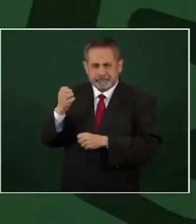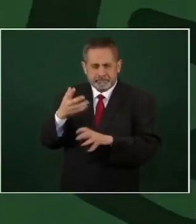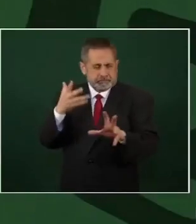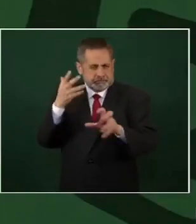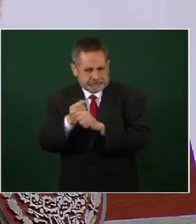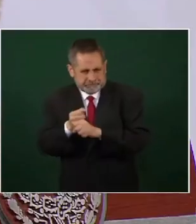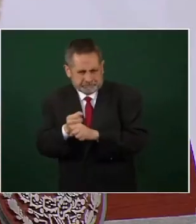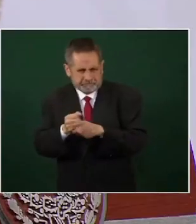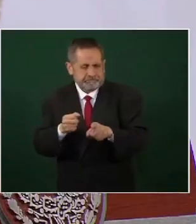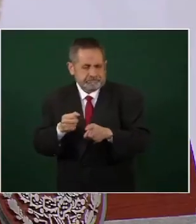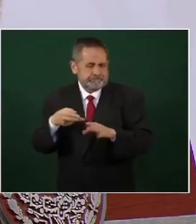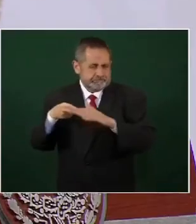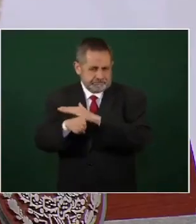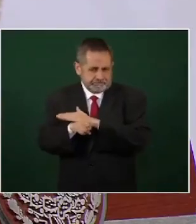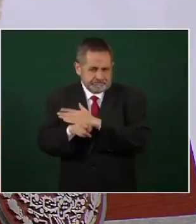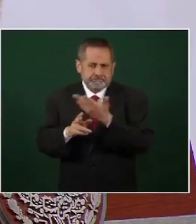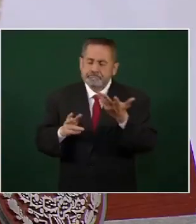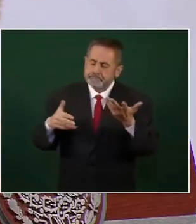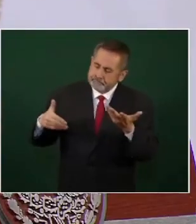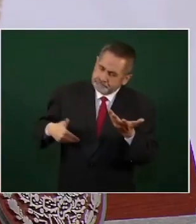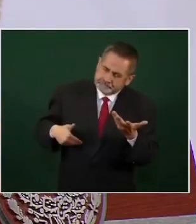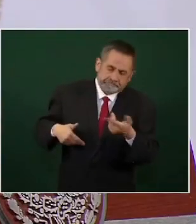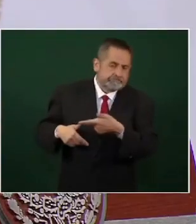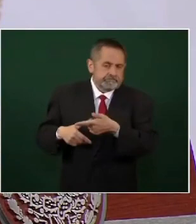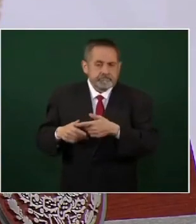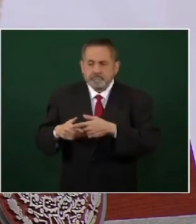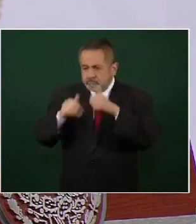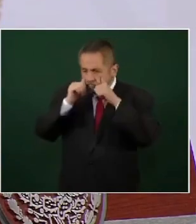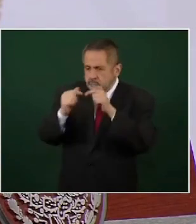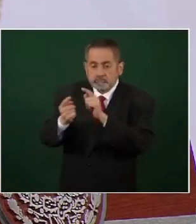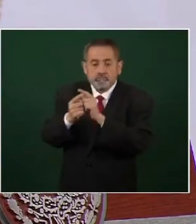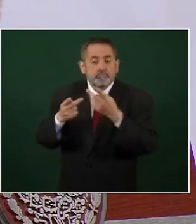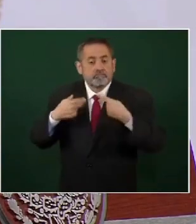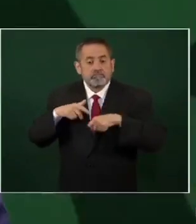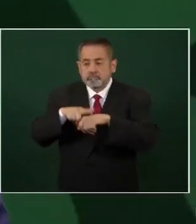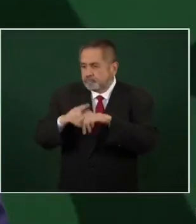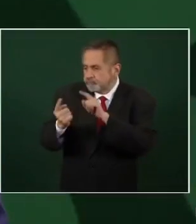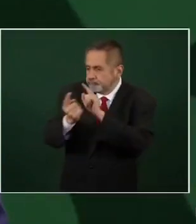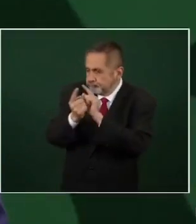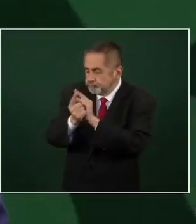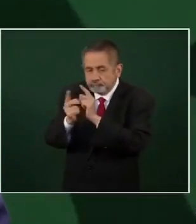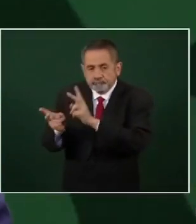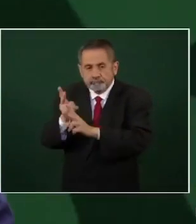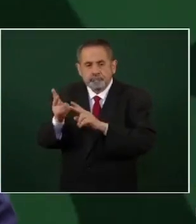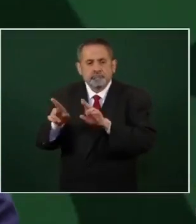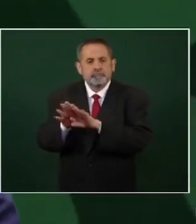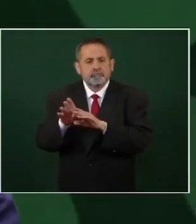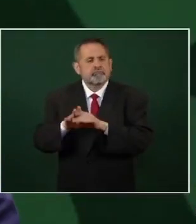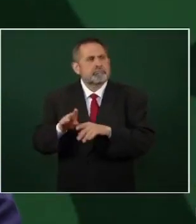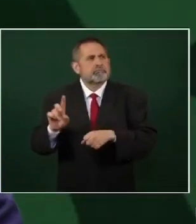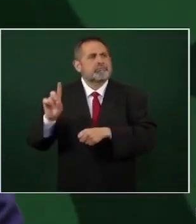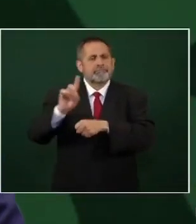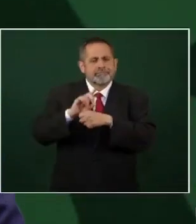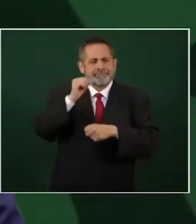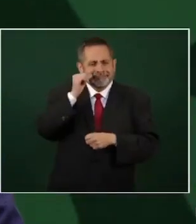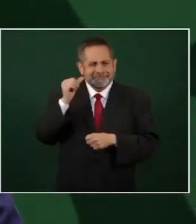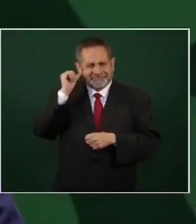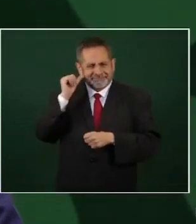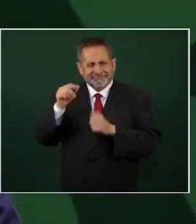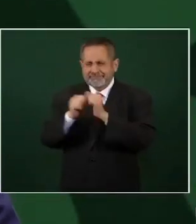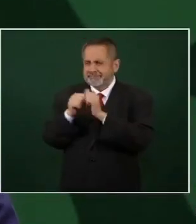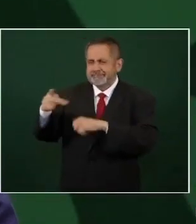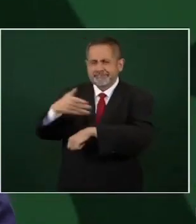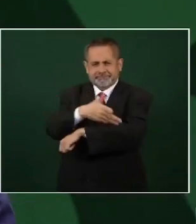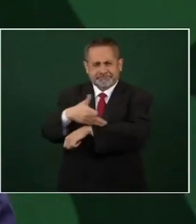estado atendiendo incluso de manera personalizada, estuve incluso el día de ayer con la